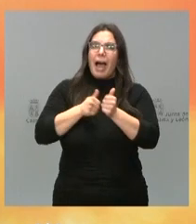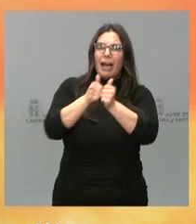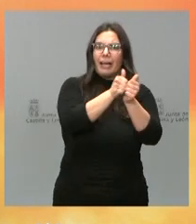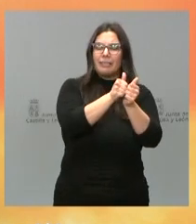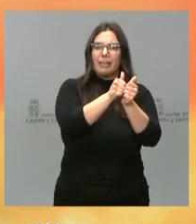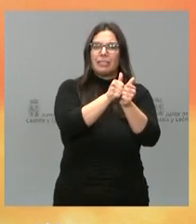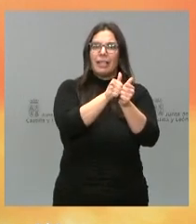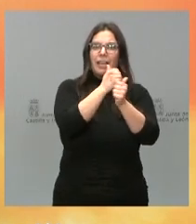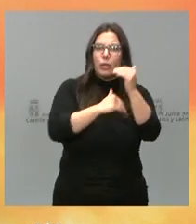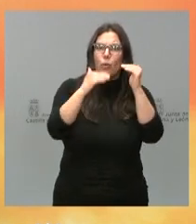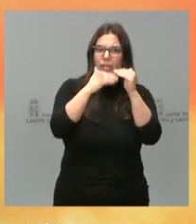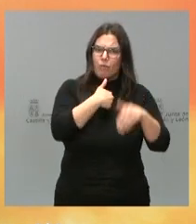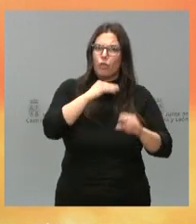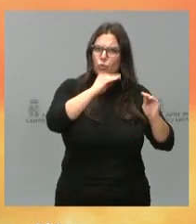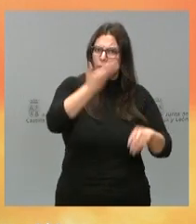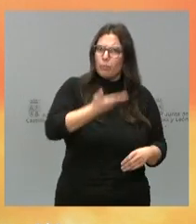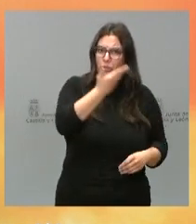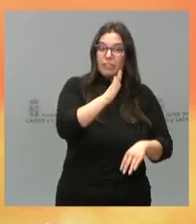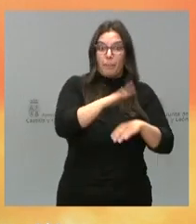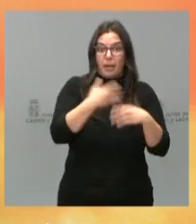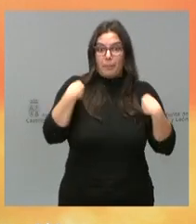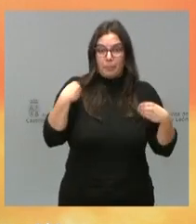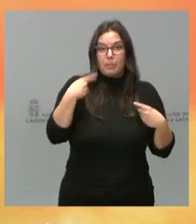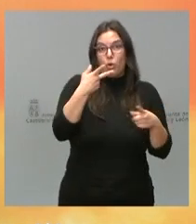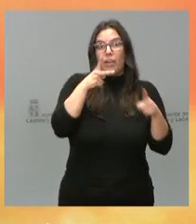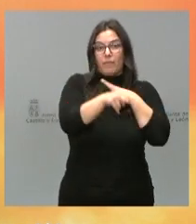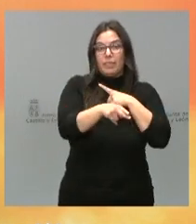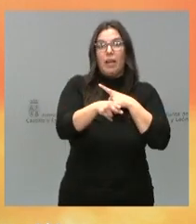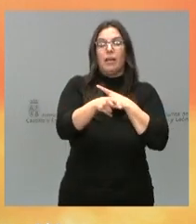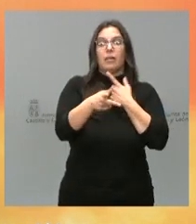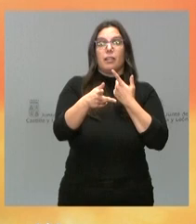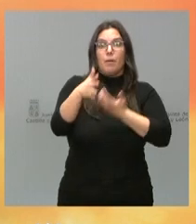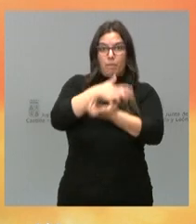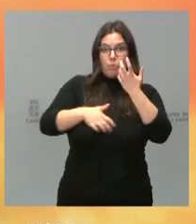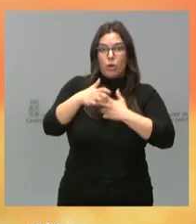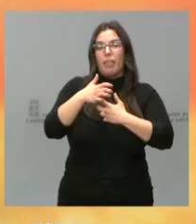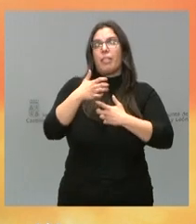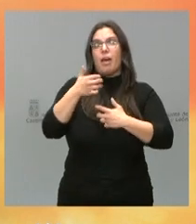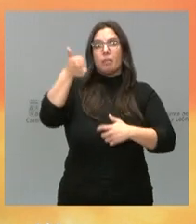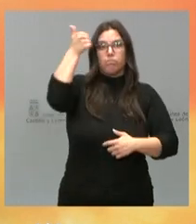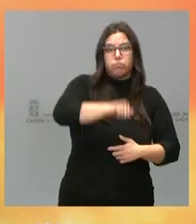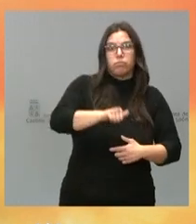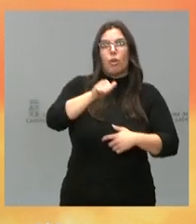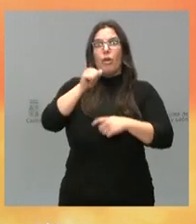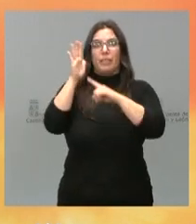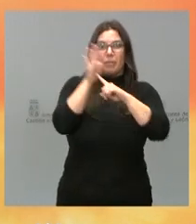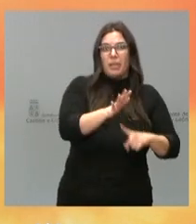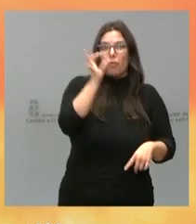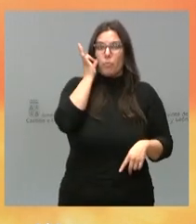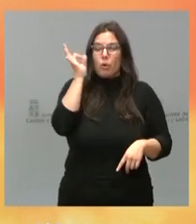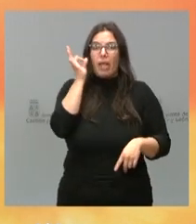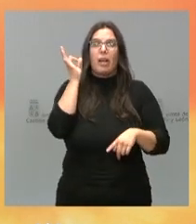es importante precisamente para que no se den casos de agresión sexual de discriminación